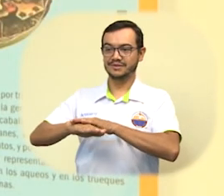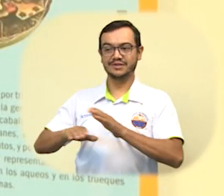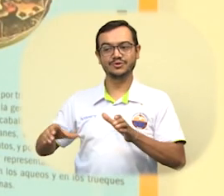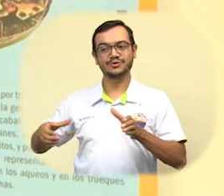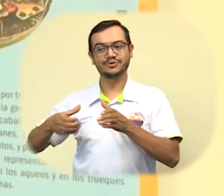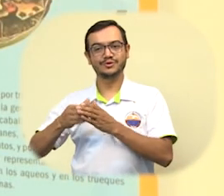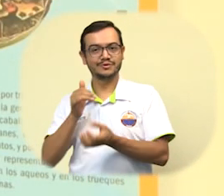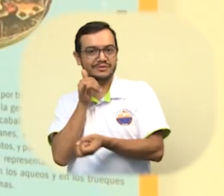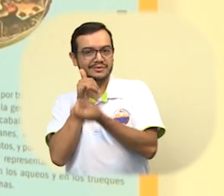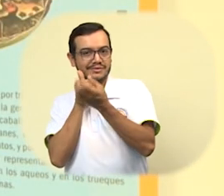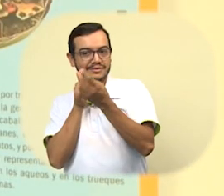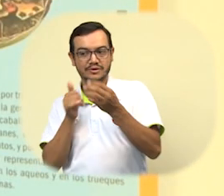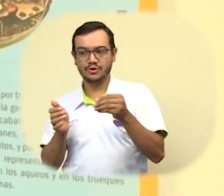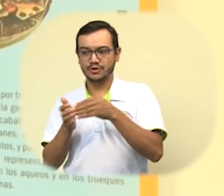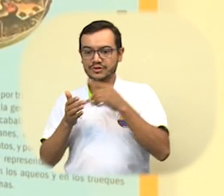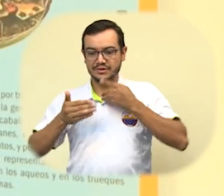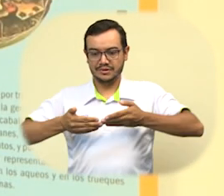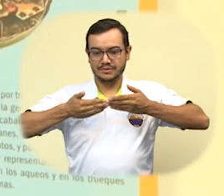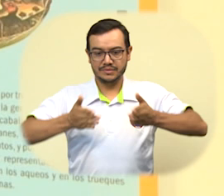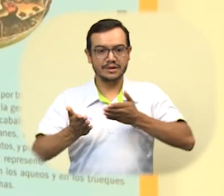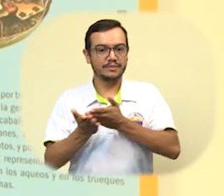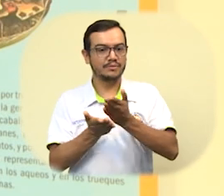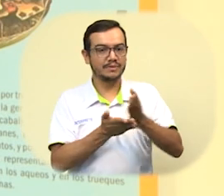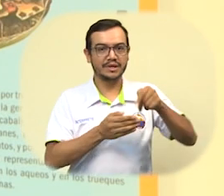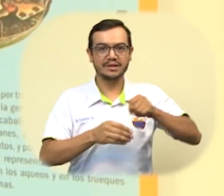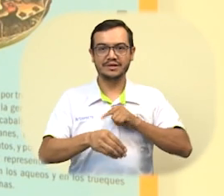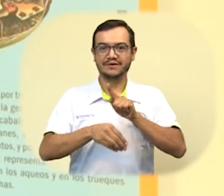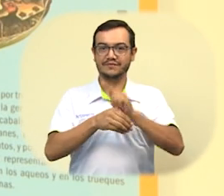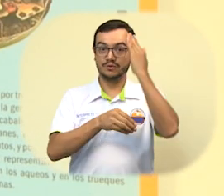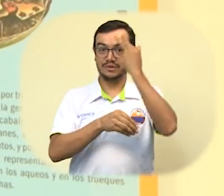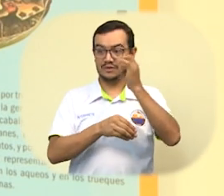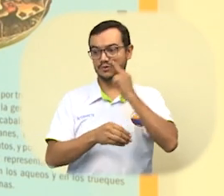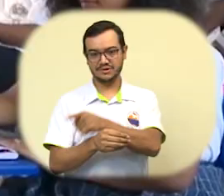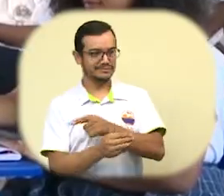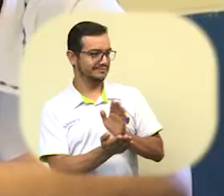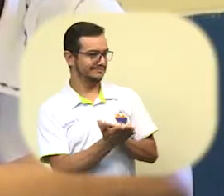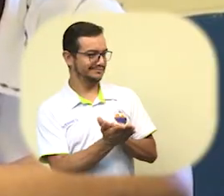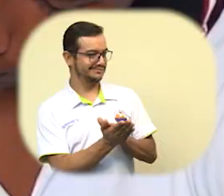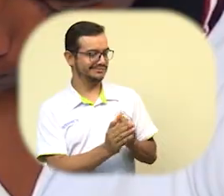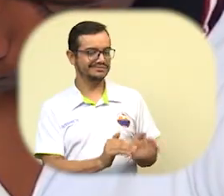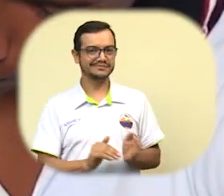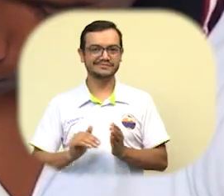Representantes del sector educativo ponderaron nueva oferta académica de la Facultad de Educación.